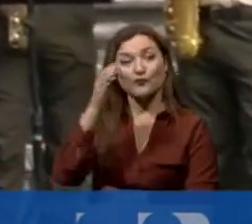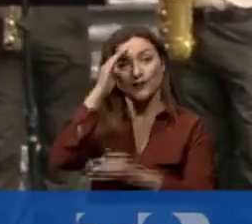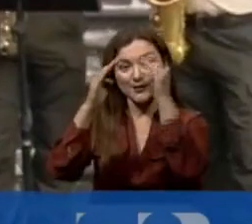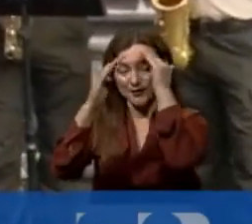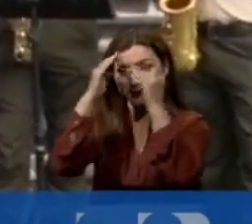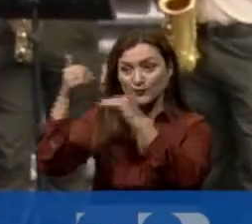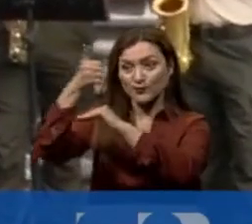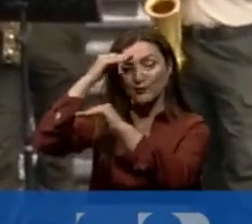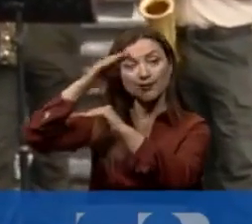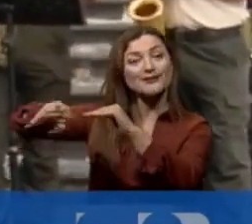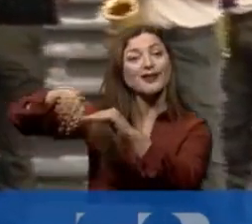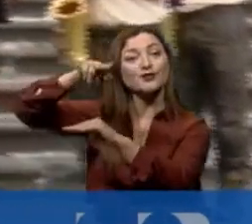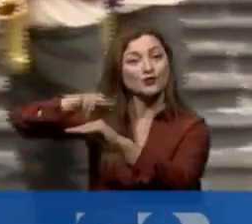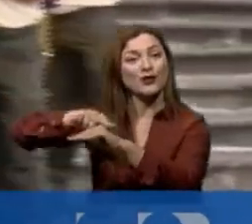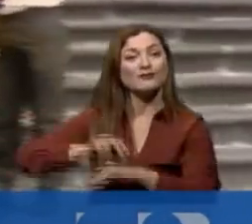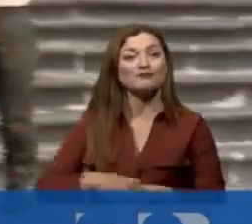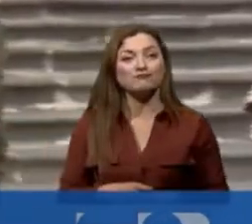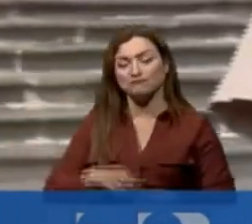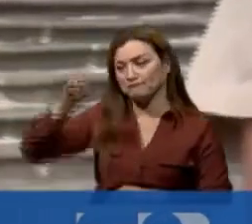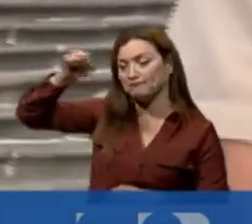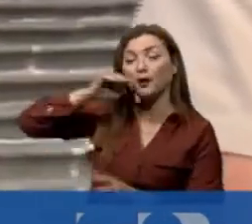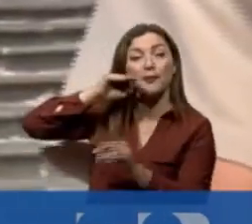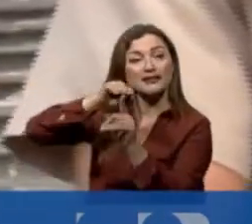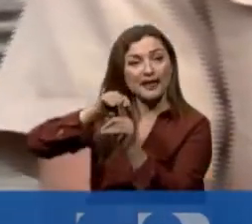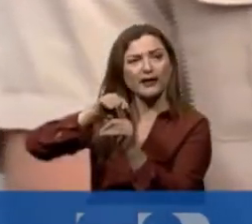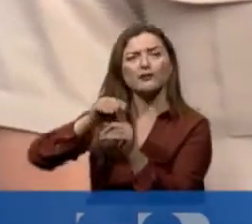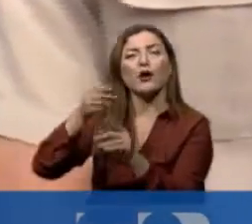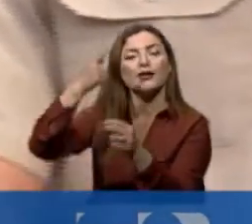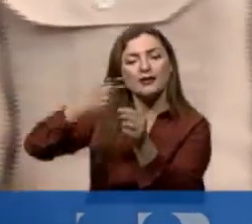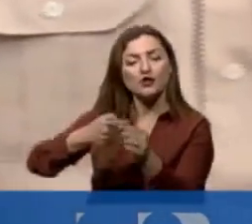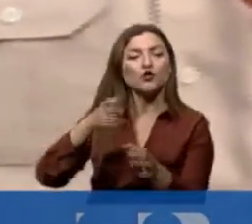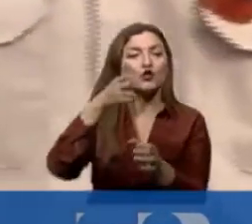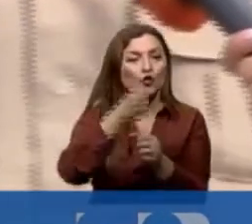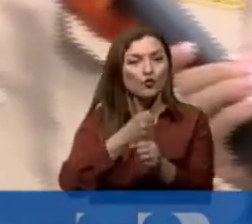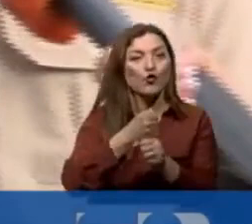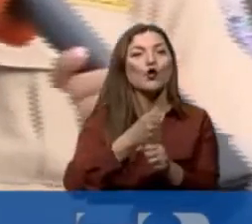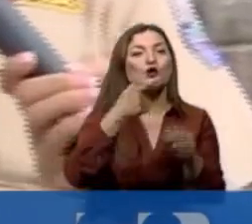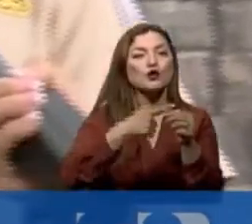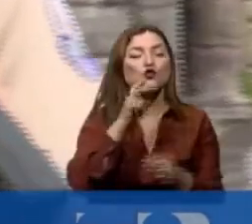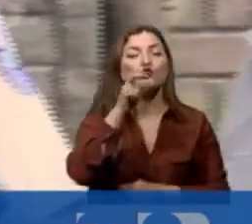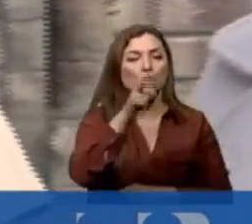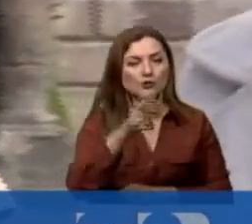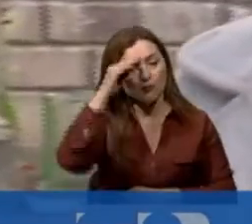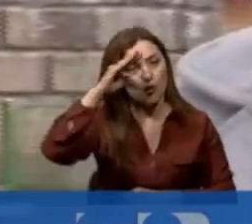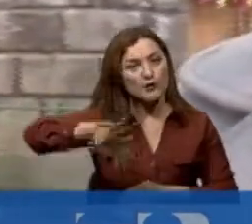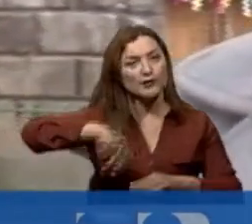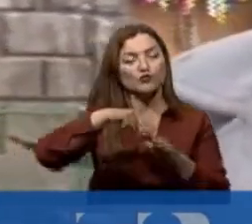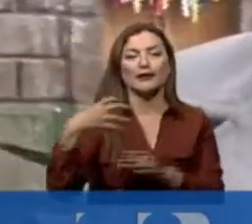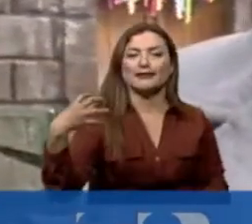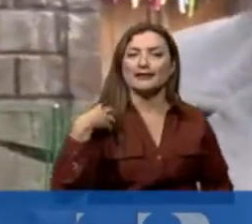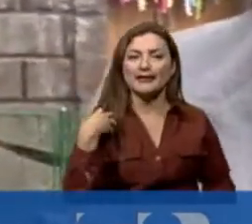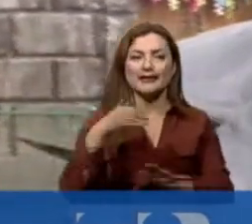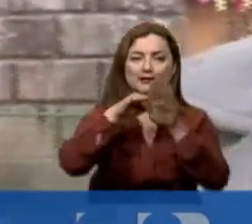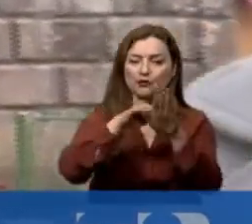institucional de la Policía Nacional. Sí, el mensaje es Quito seguro, Quito turístico. Policía Nacional garantiza la